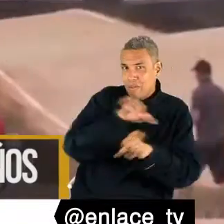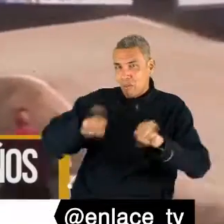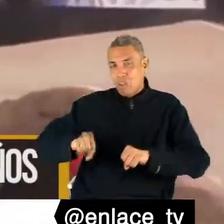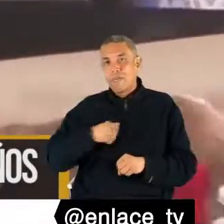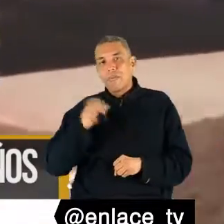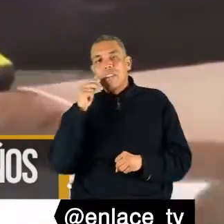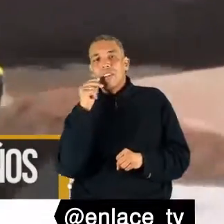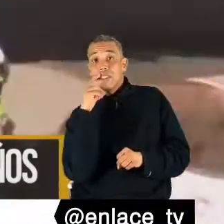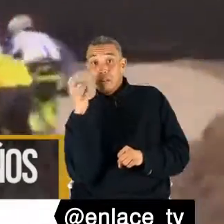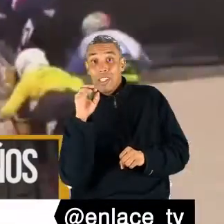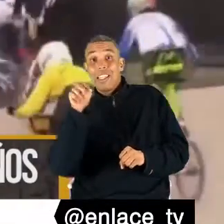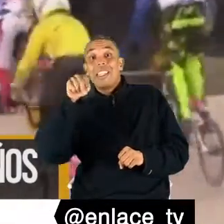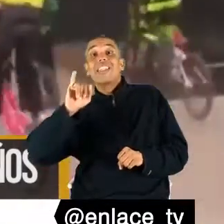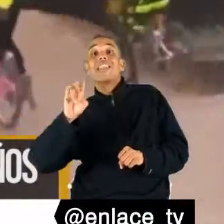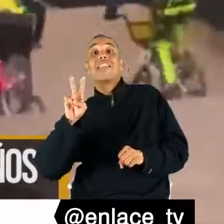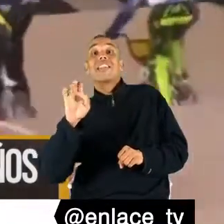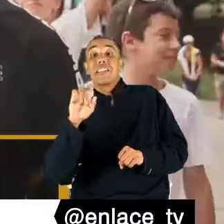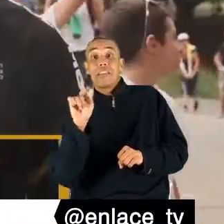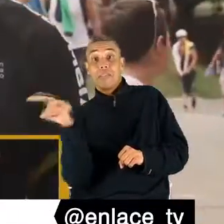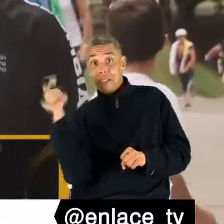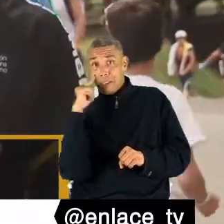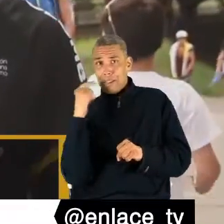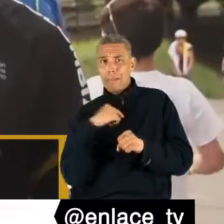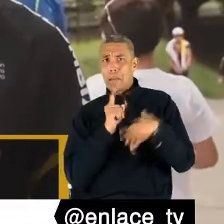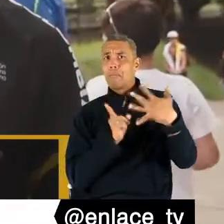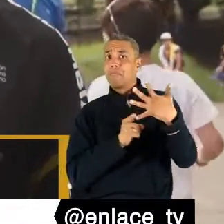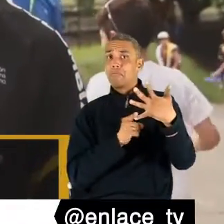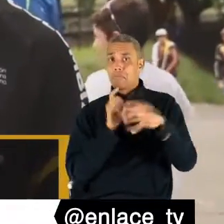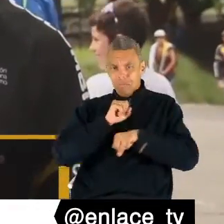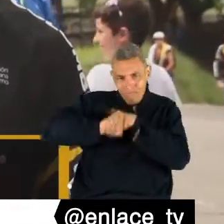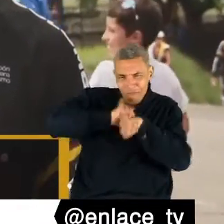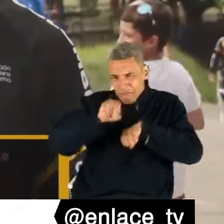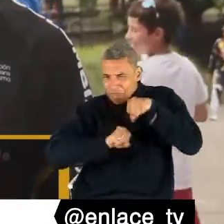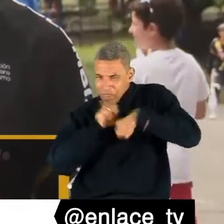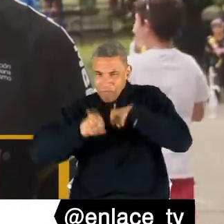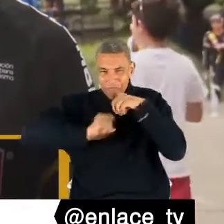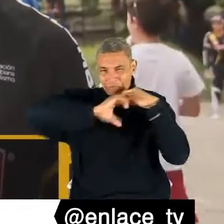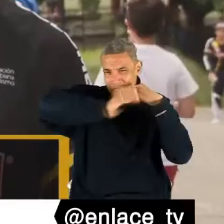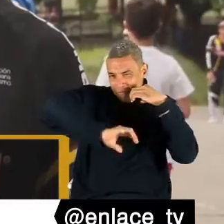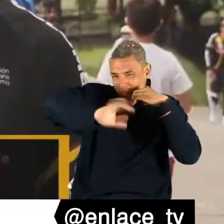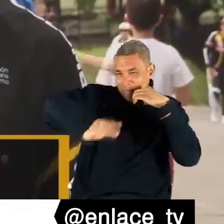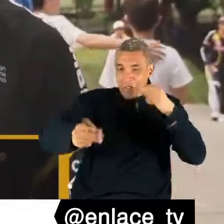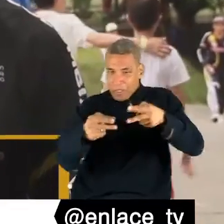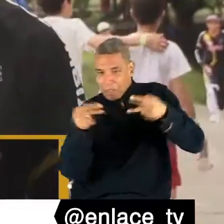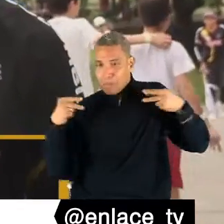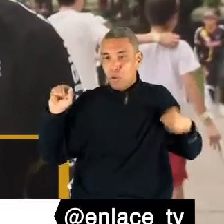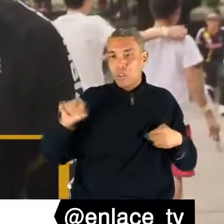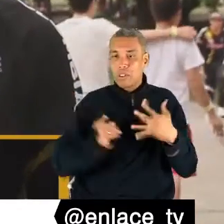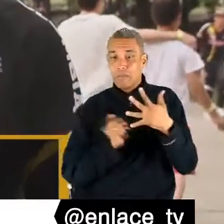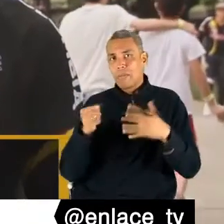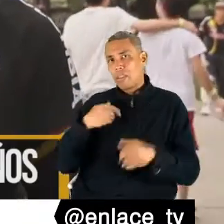5ª posición categoría crucero. Fue una competencia muy dura, gracias a Dios alcancé a llegar a